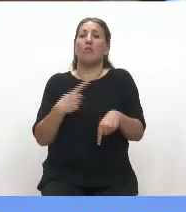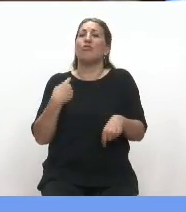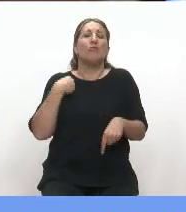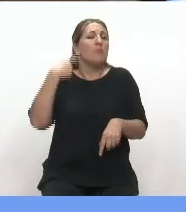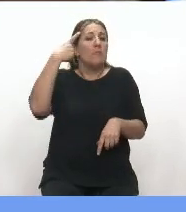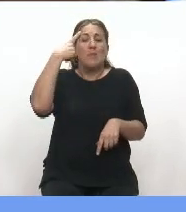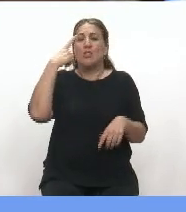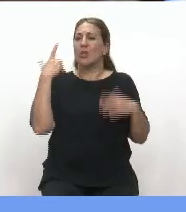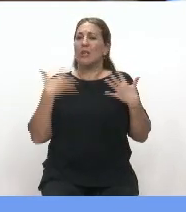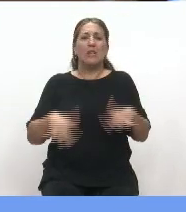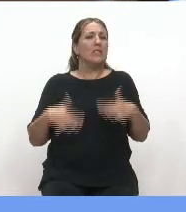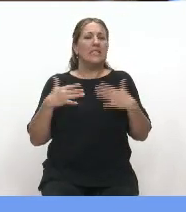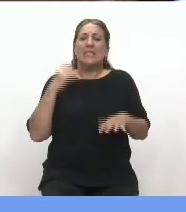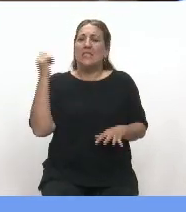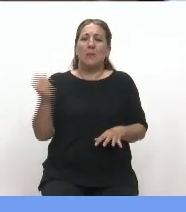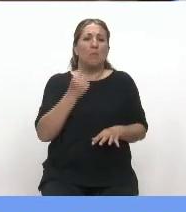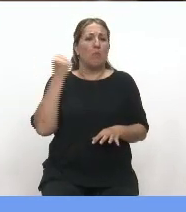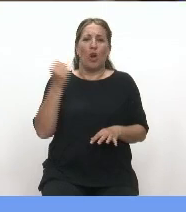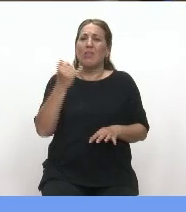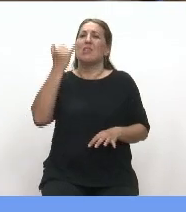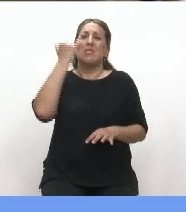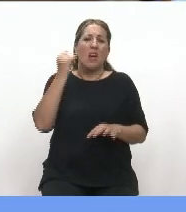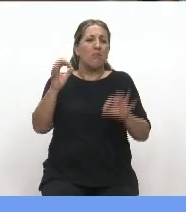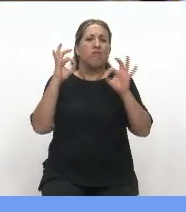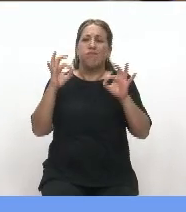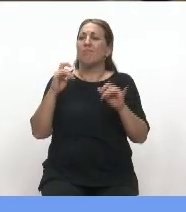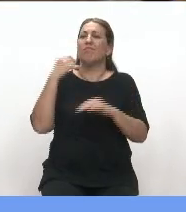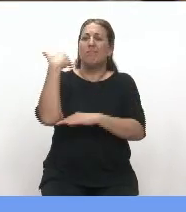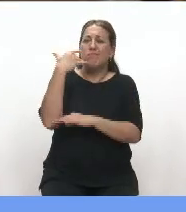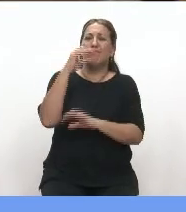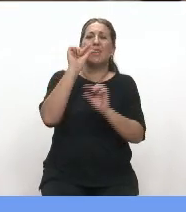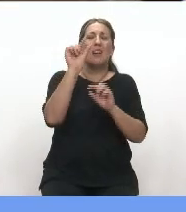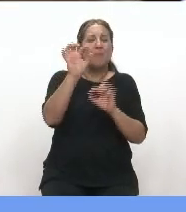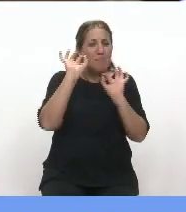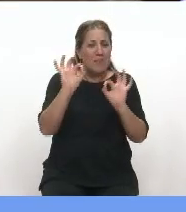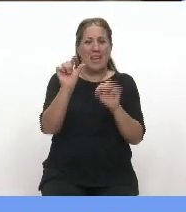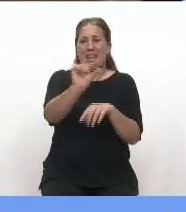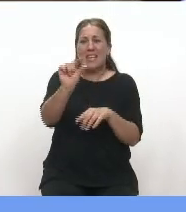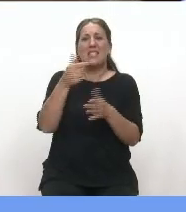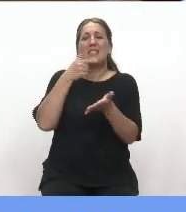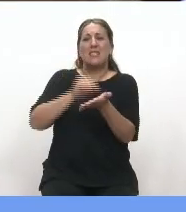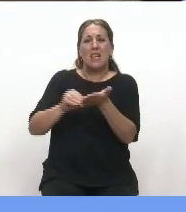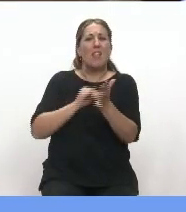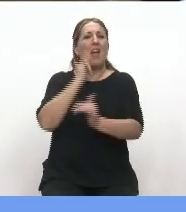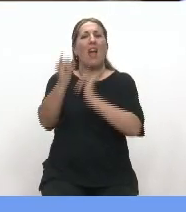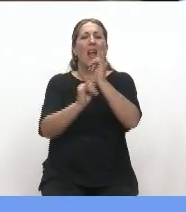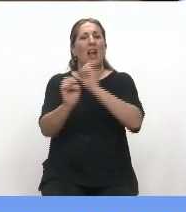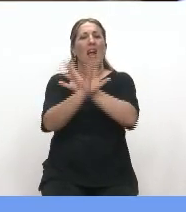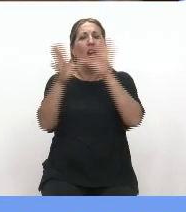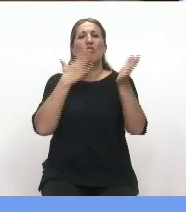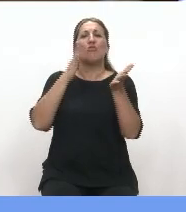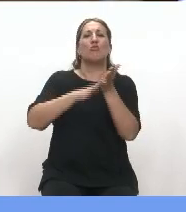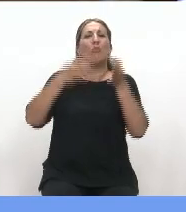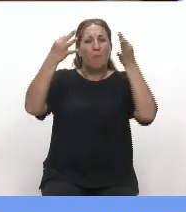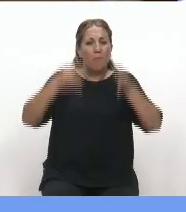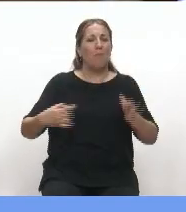sumamente importante, ya fueron claros los senadores preopinantes manifestando la legalidad de esta sesión, motivo por